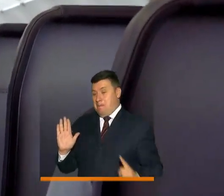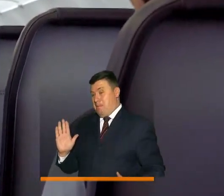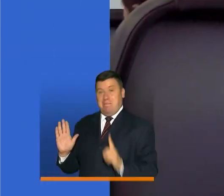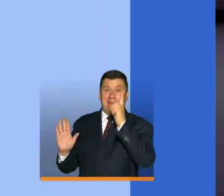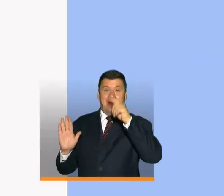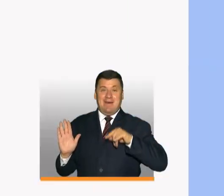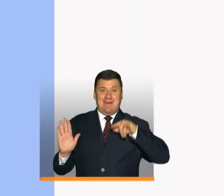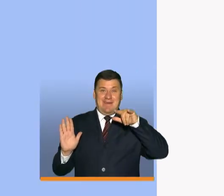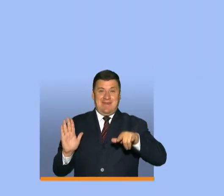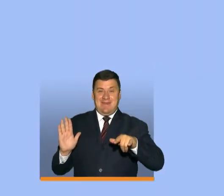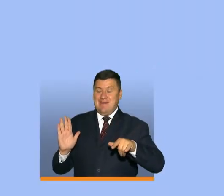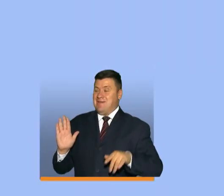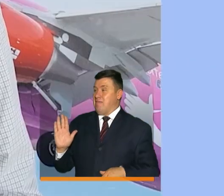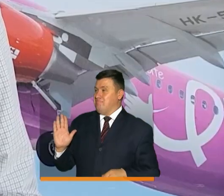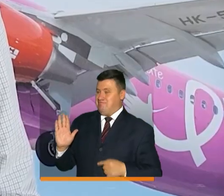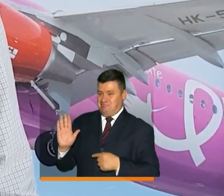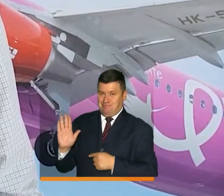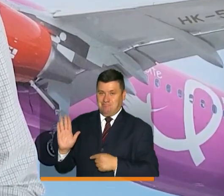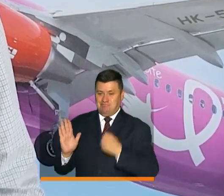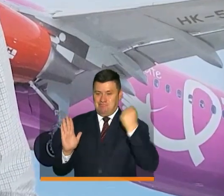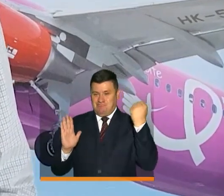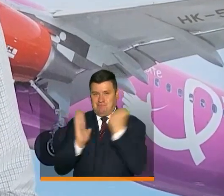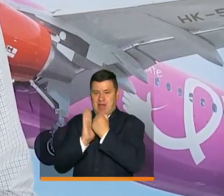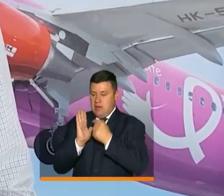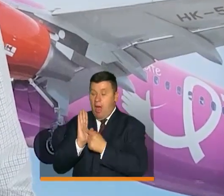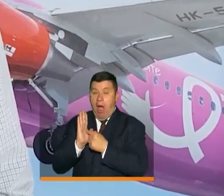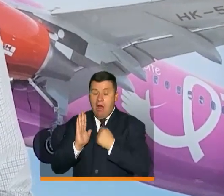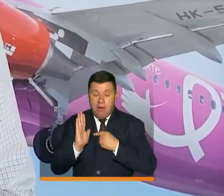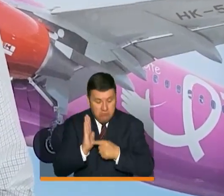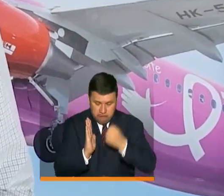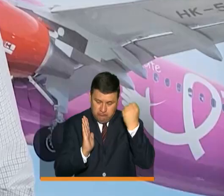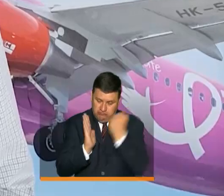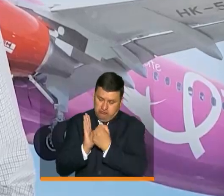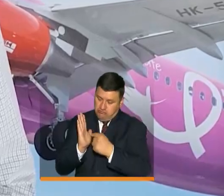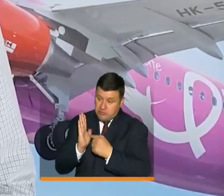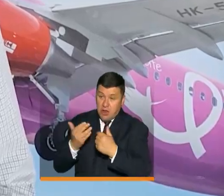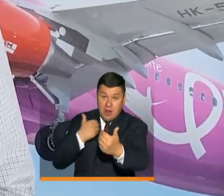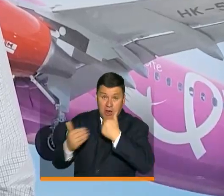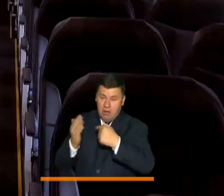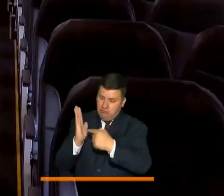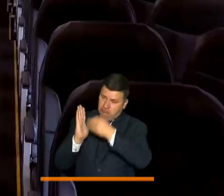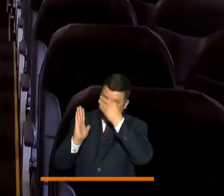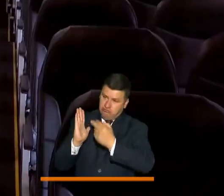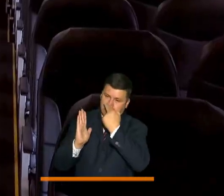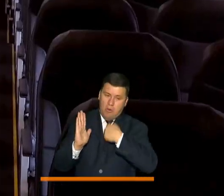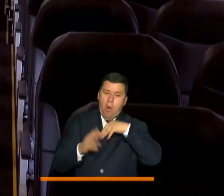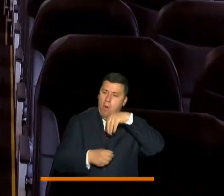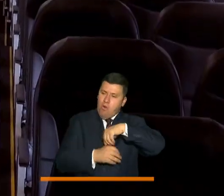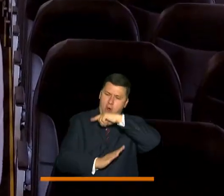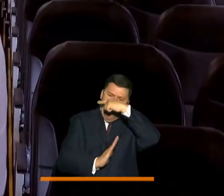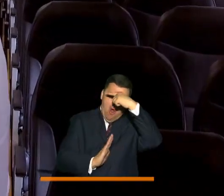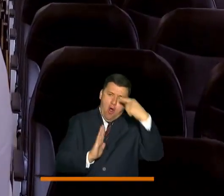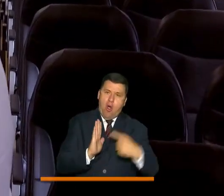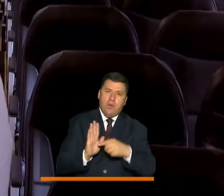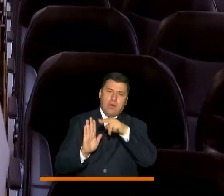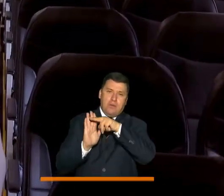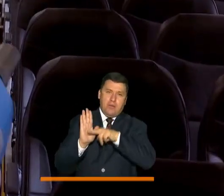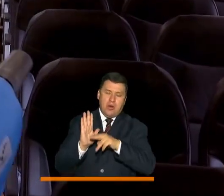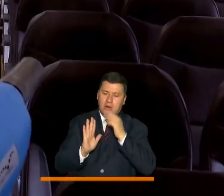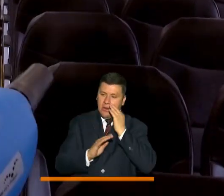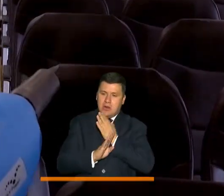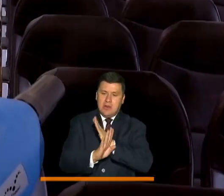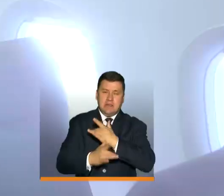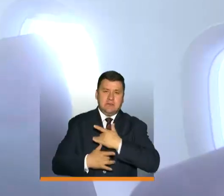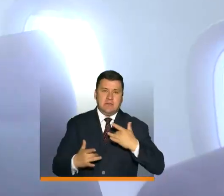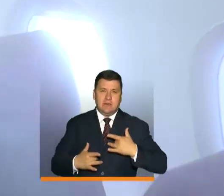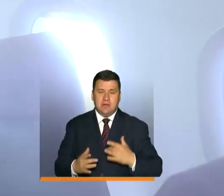primera aerolínea en el país que tiene este sello que da garantía a todos nuestros clientes del cumplimiento de nuestros procesos.